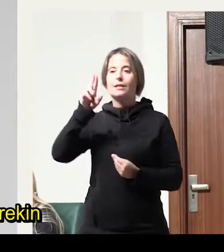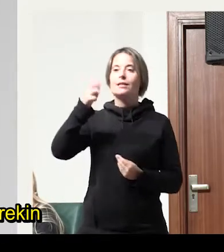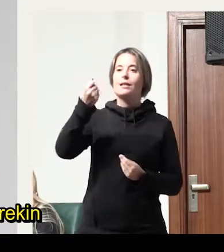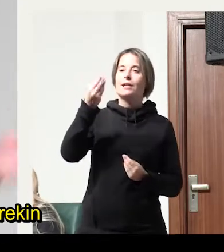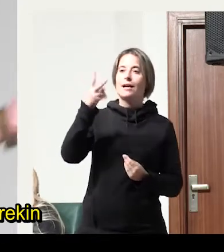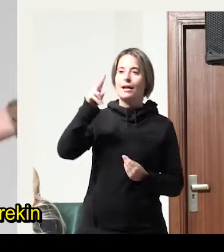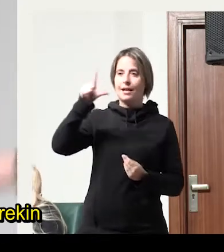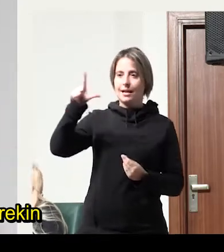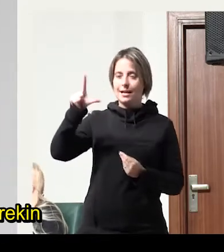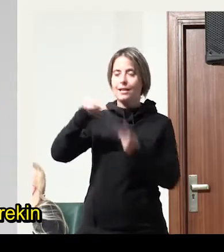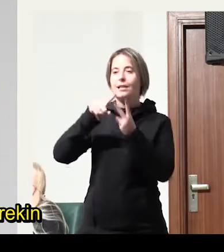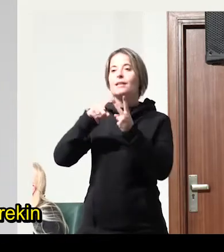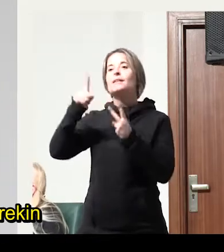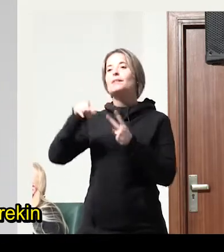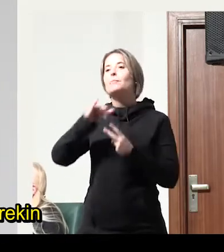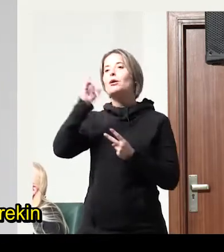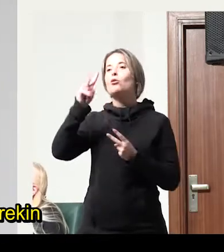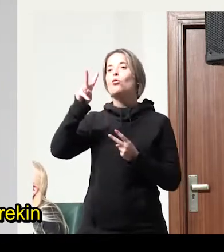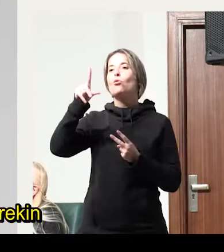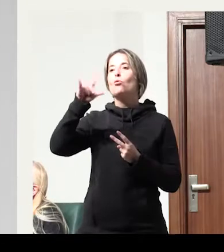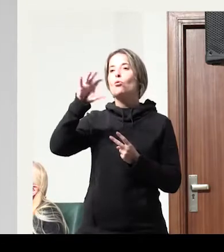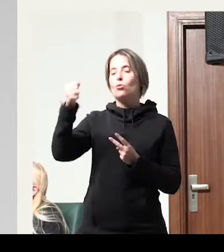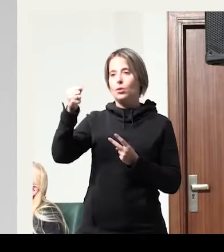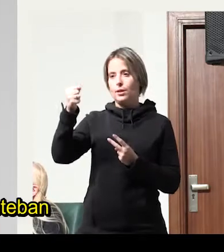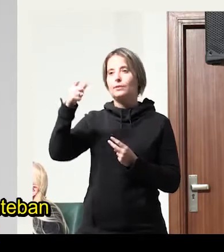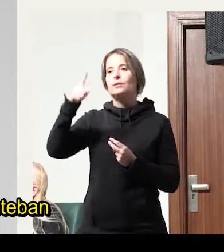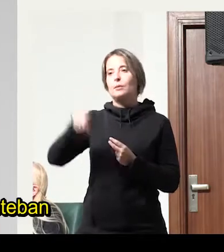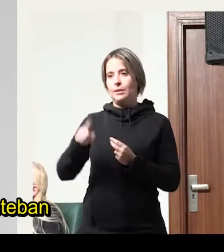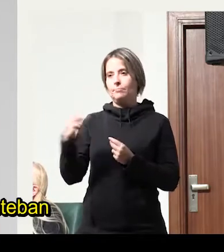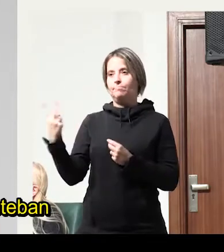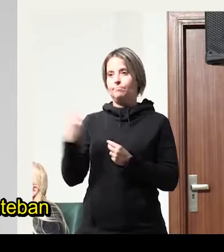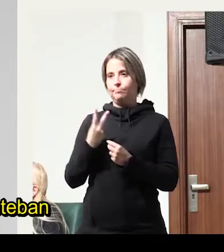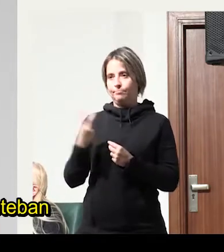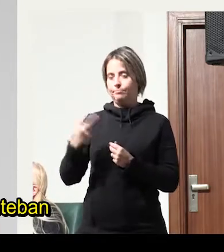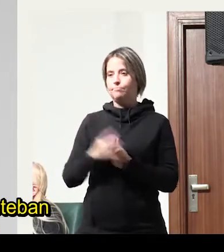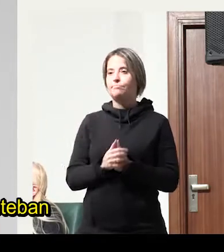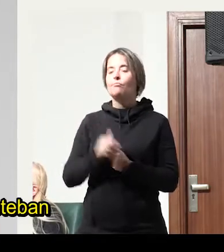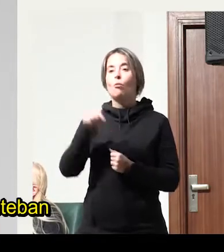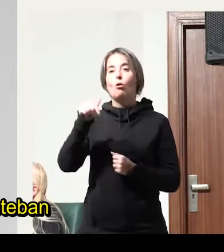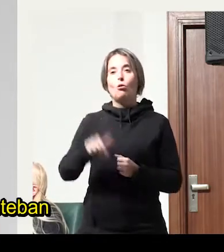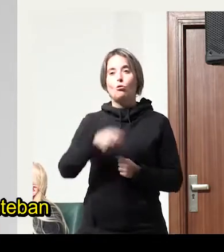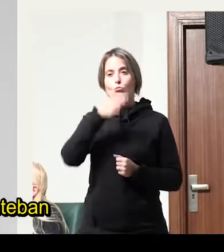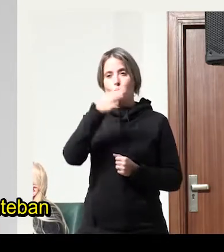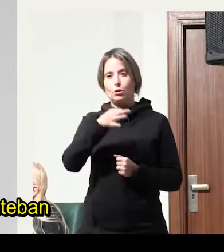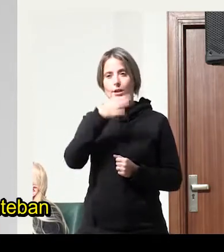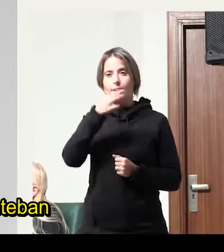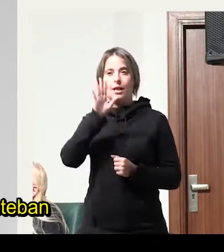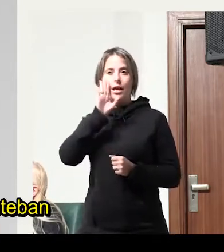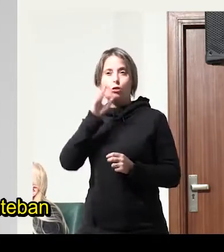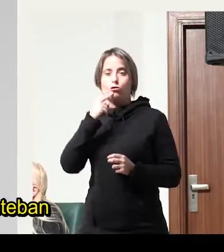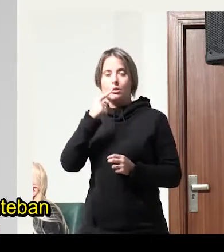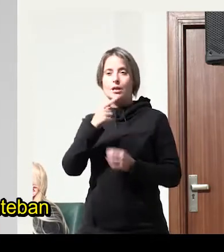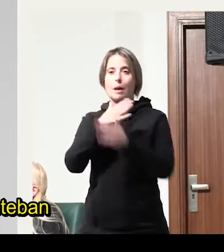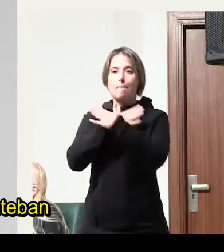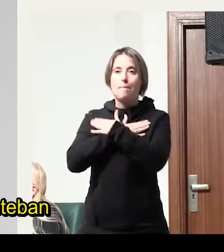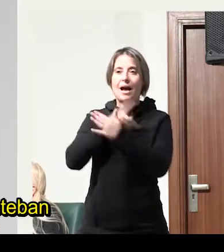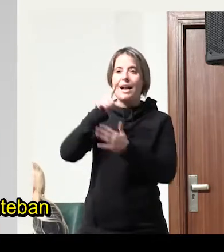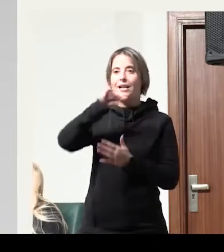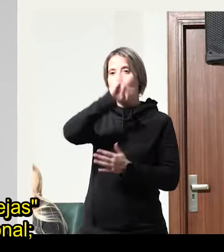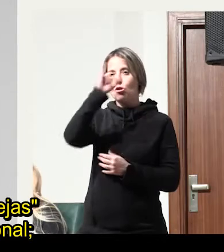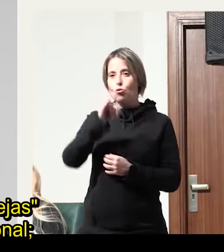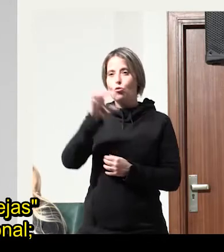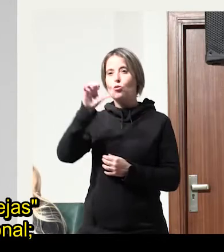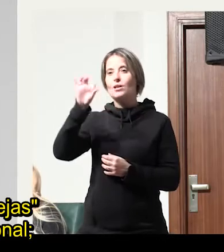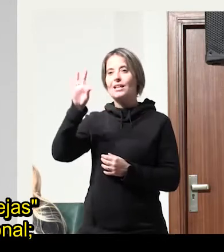eta Julia Larrumbiarekin hain zuzen ere. Esta tarde, os decía, Mariluz Esteban nos va a presentar su